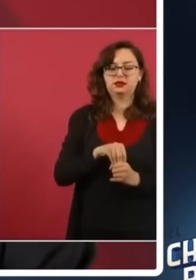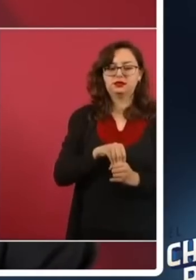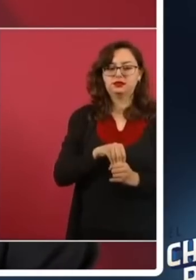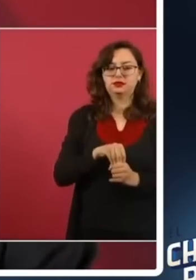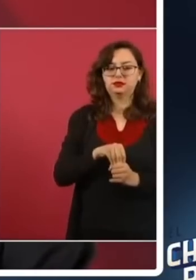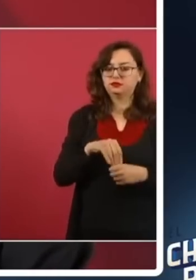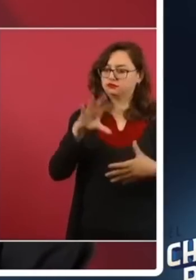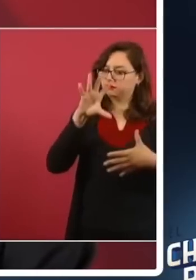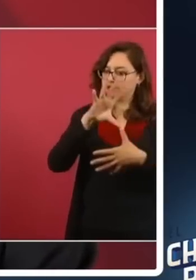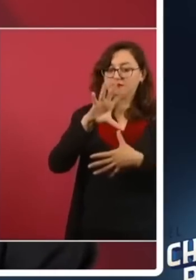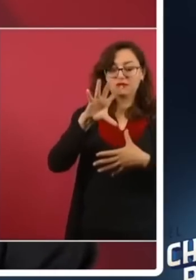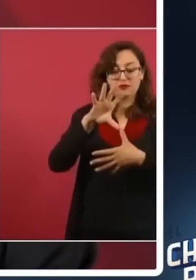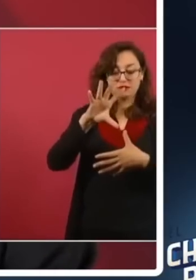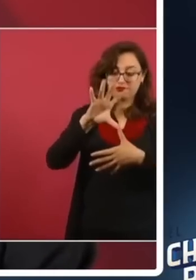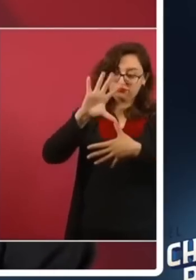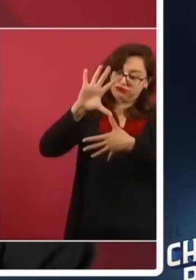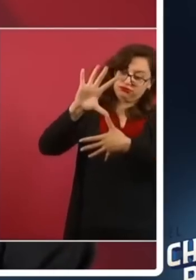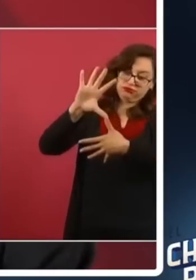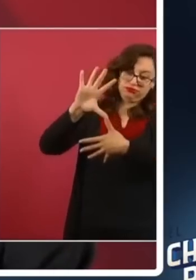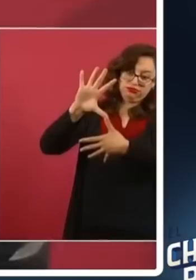toda américa